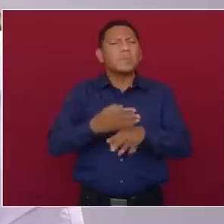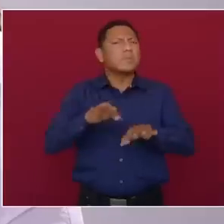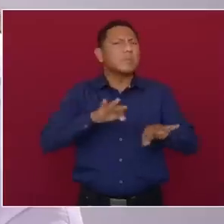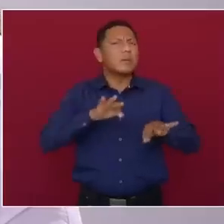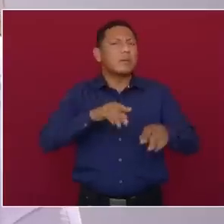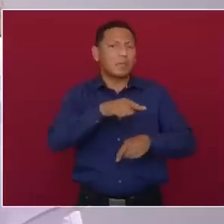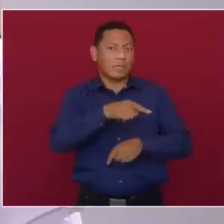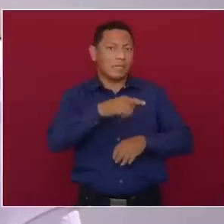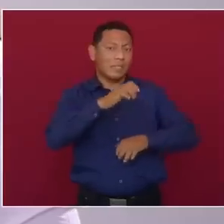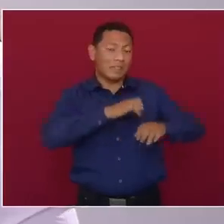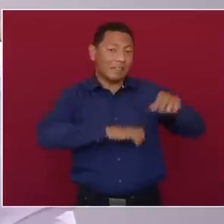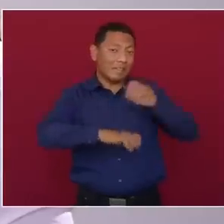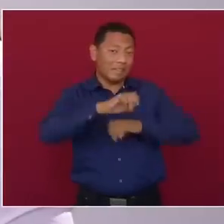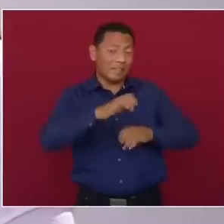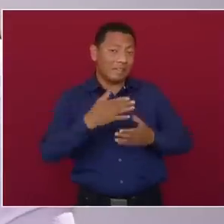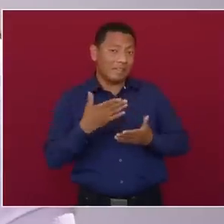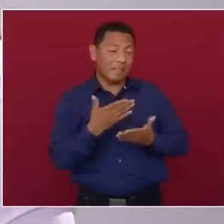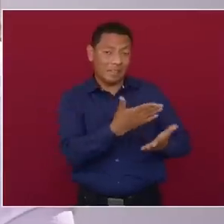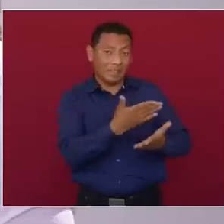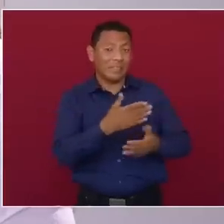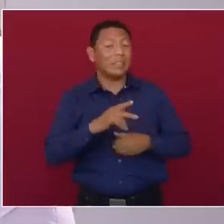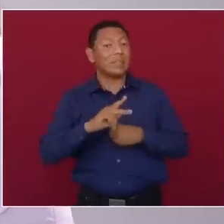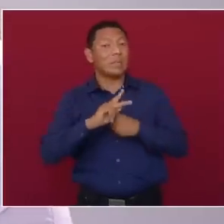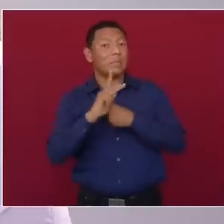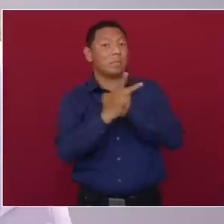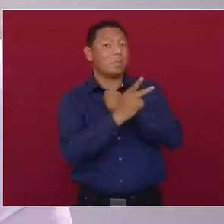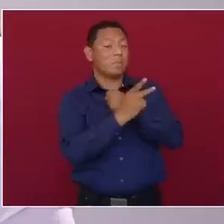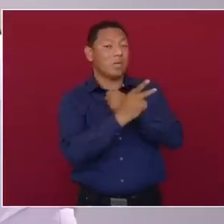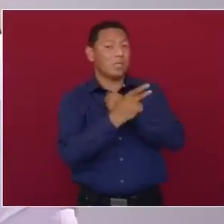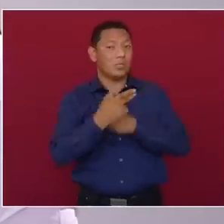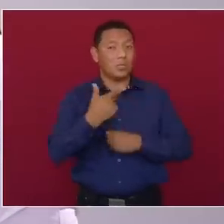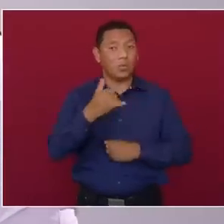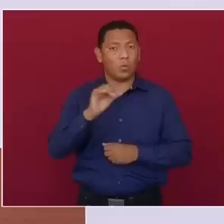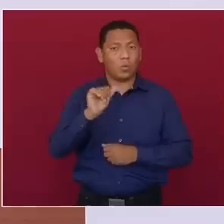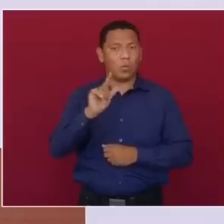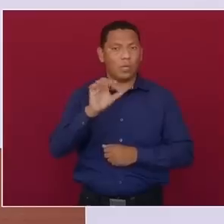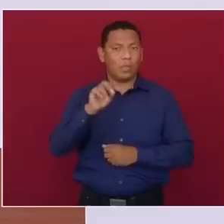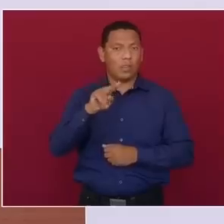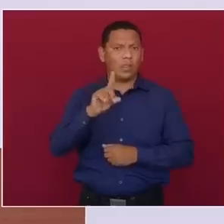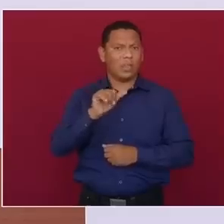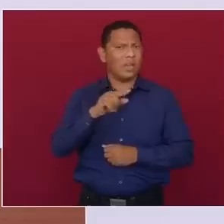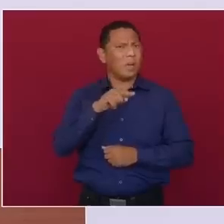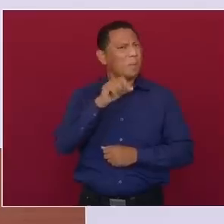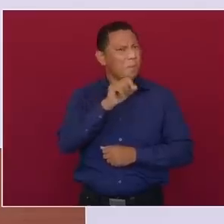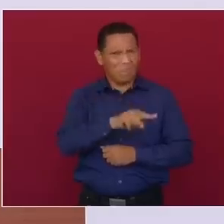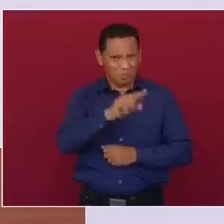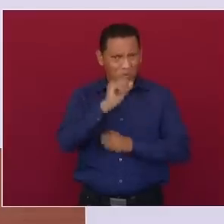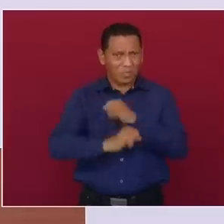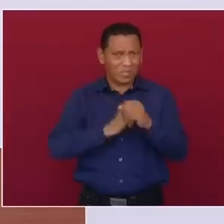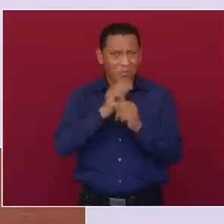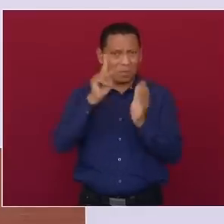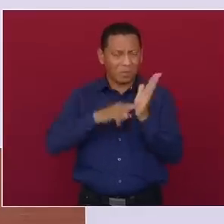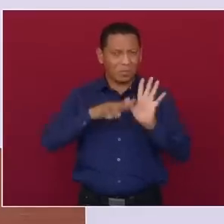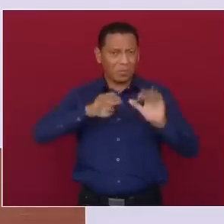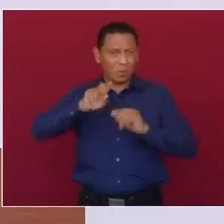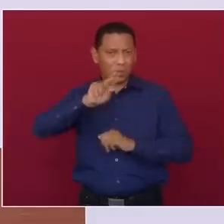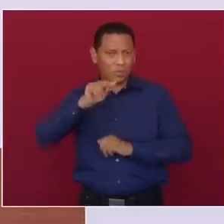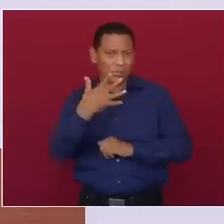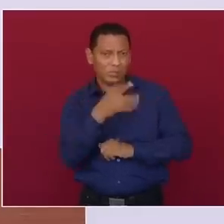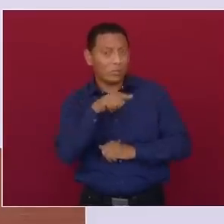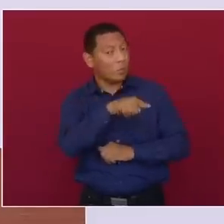fue la empresa Van Oord de origen holandés, la misma que en 1985 construyó